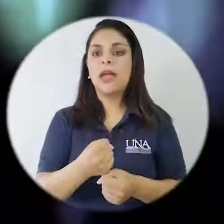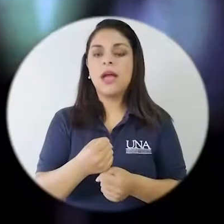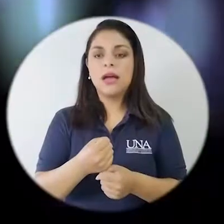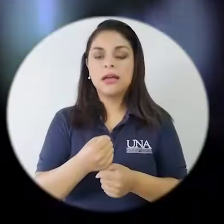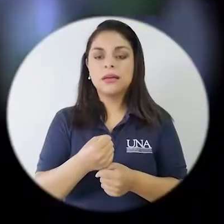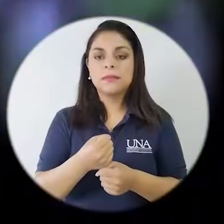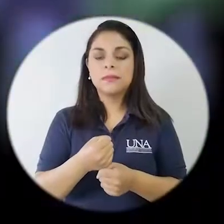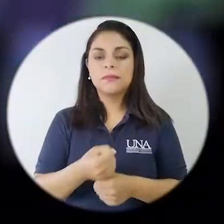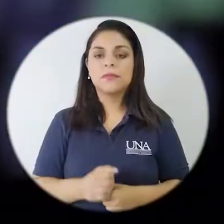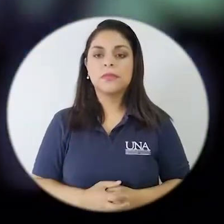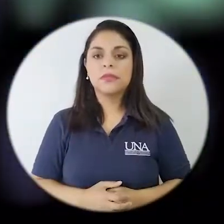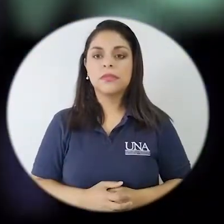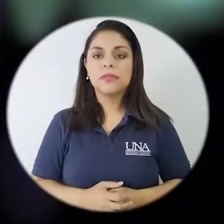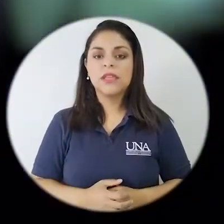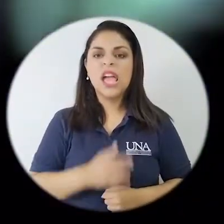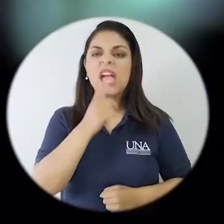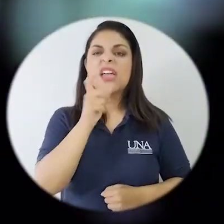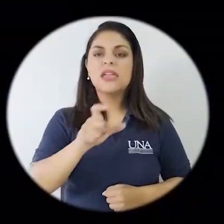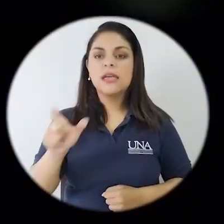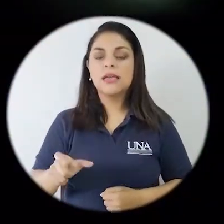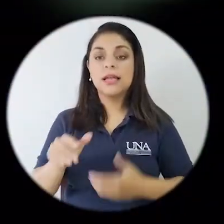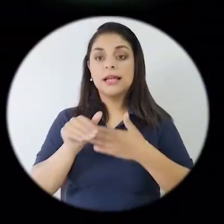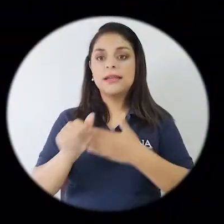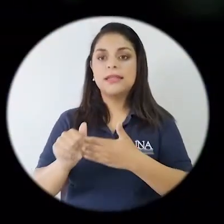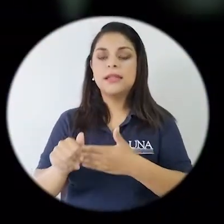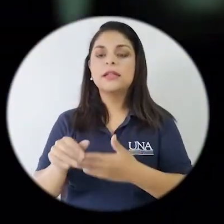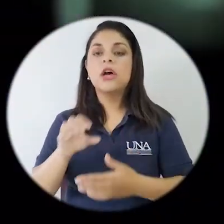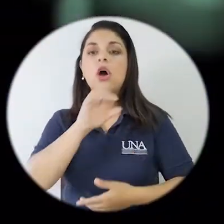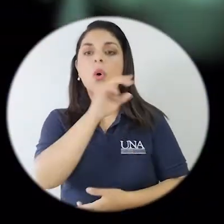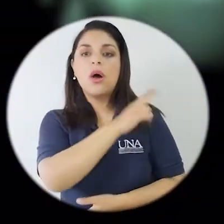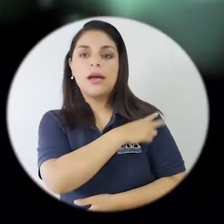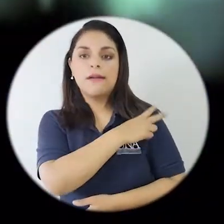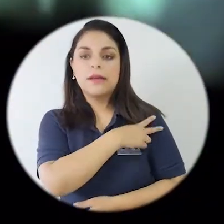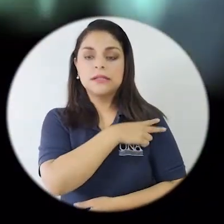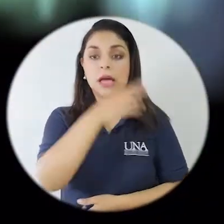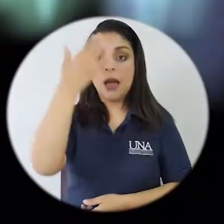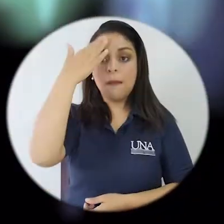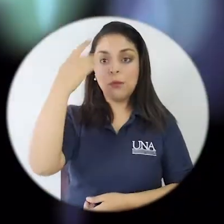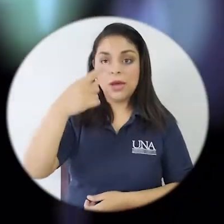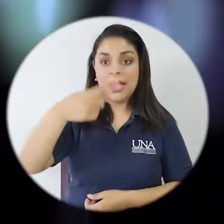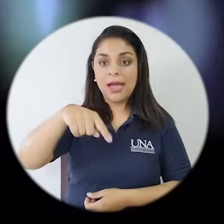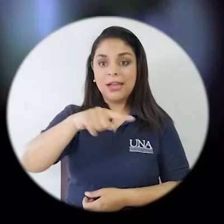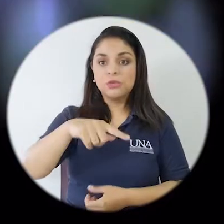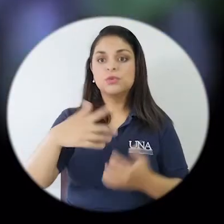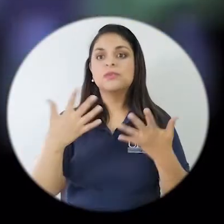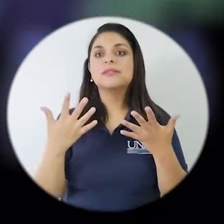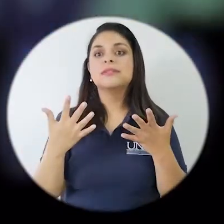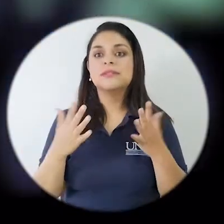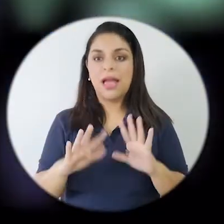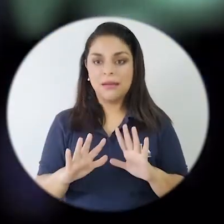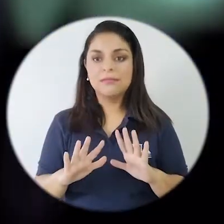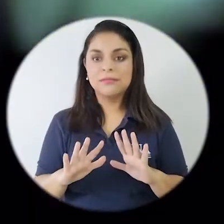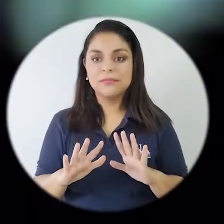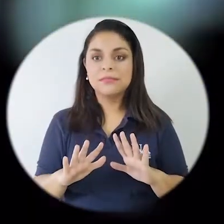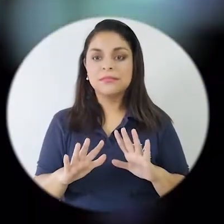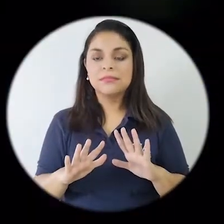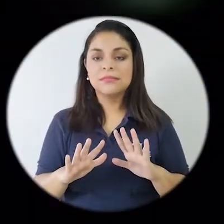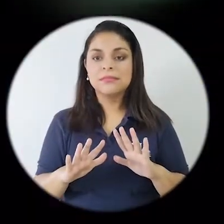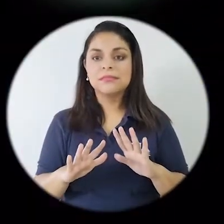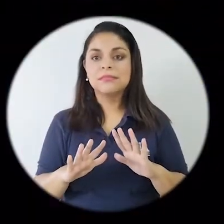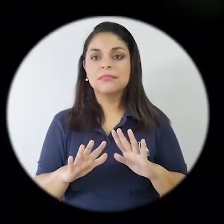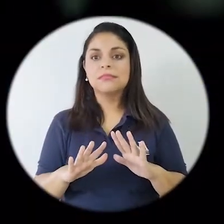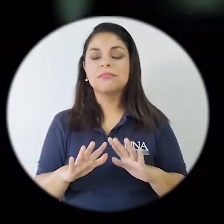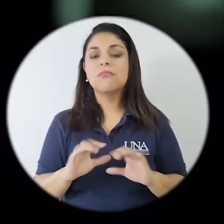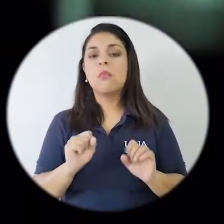desconfiada con respecto al teletrabajo antes de la pandemia eran justamente los líderes o los jefes, porque ya ellos en condiciones normales pueden